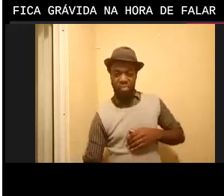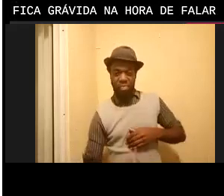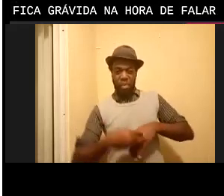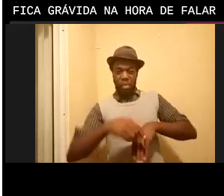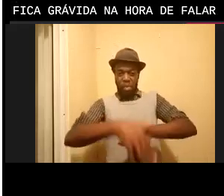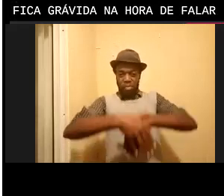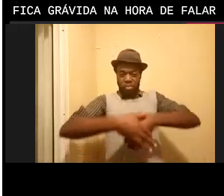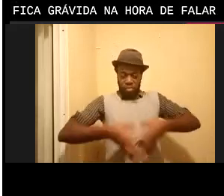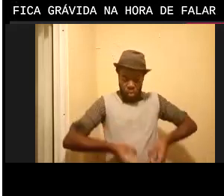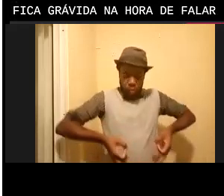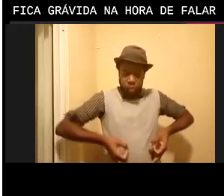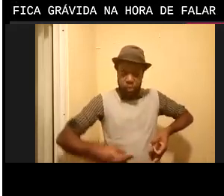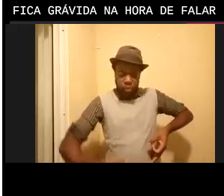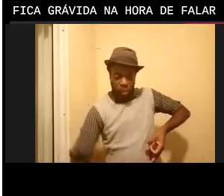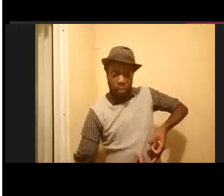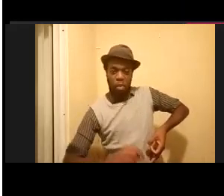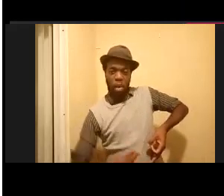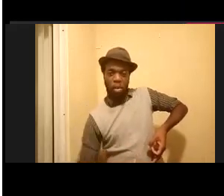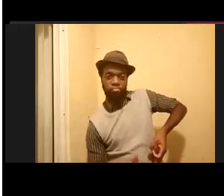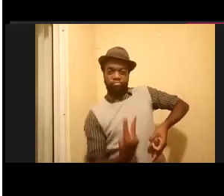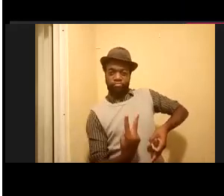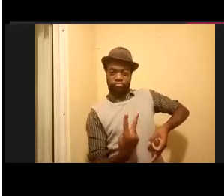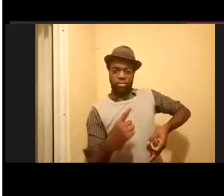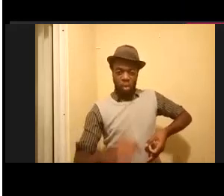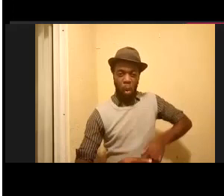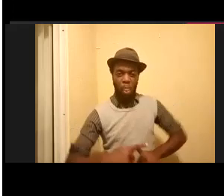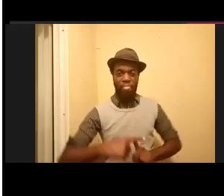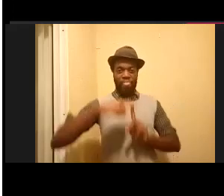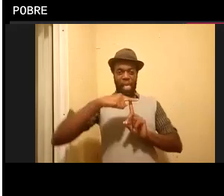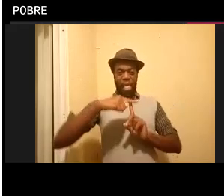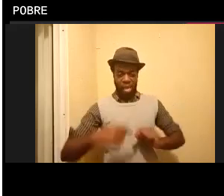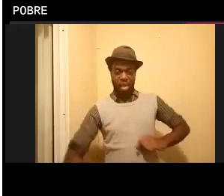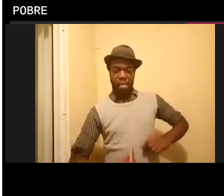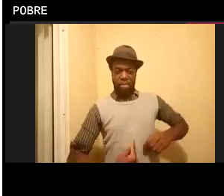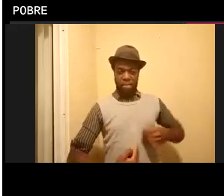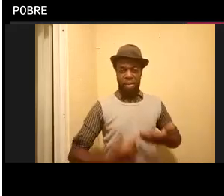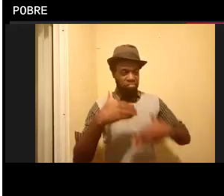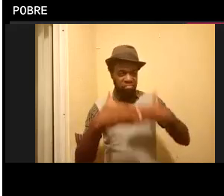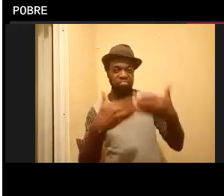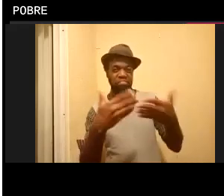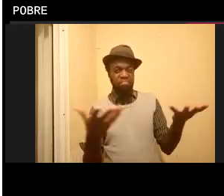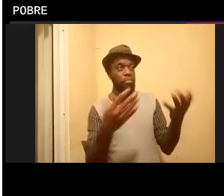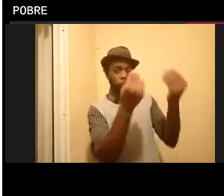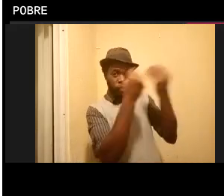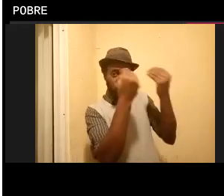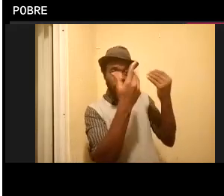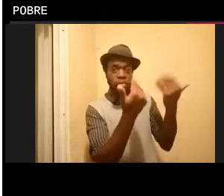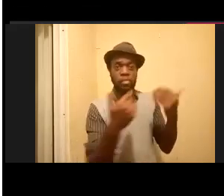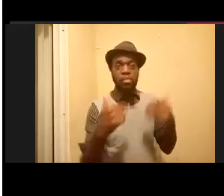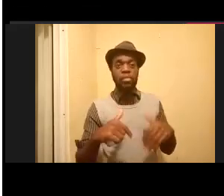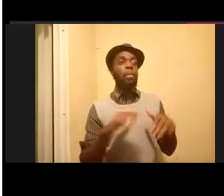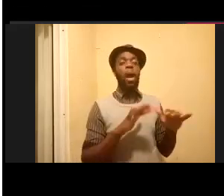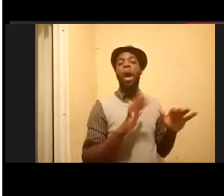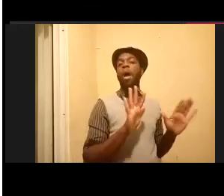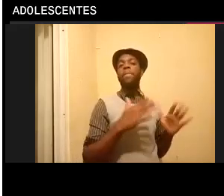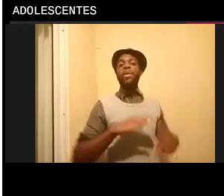de cobre y ese tipo para adolescentes, o sea, venían a darnos esos cursos a adolescentes de entre 15, 16